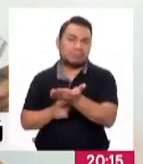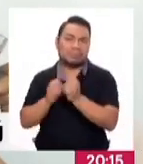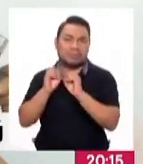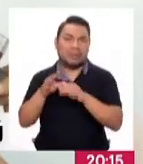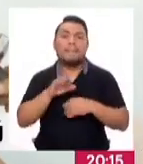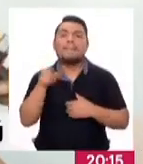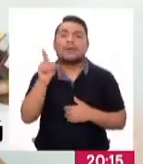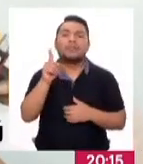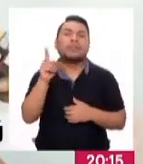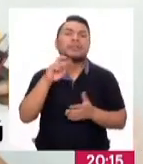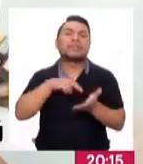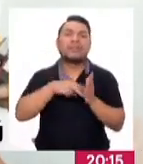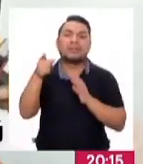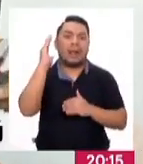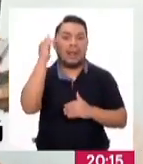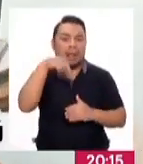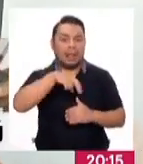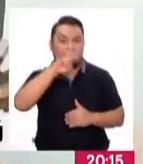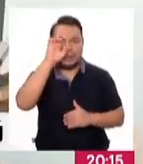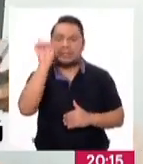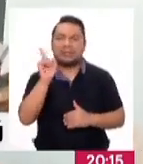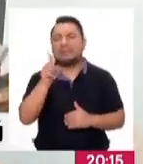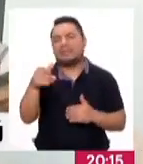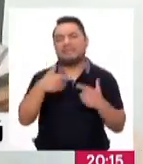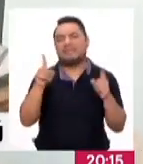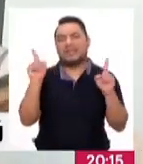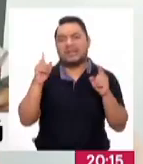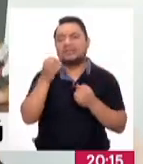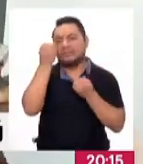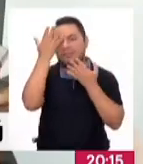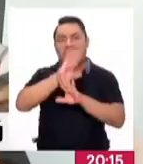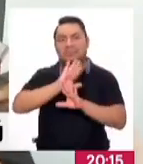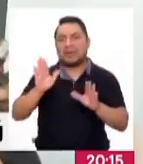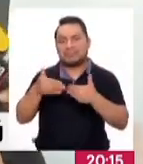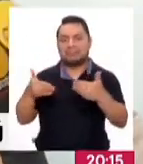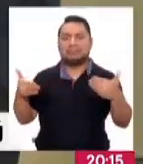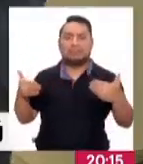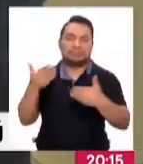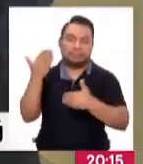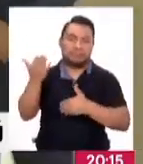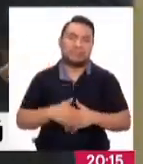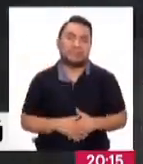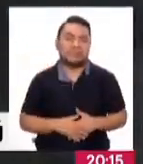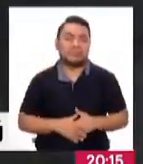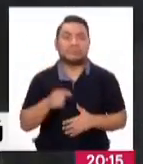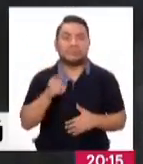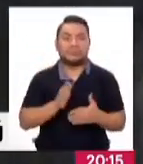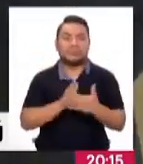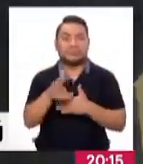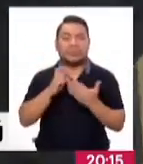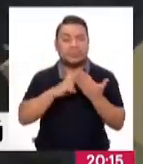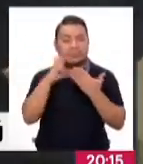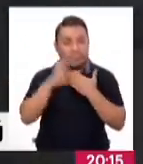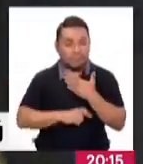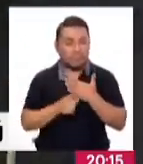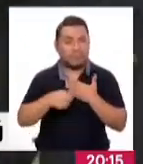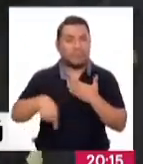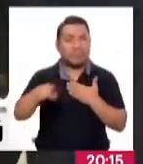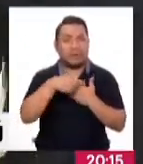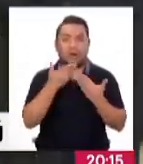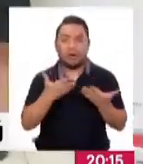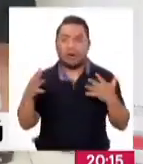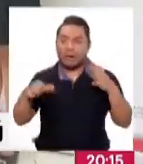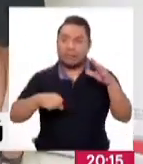carácter vinculante ni con Naciones Unidas ni con ningún órgano adscrito a Naciones Unidas. A través del Programa Nacional de Bienes